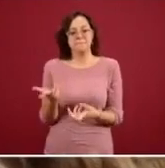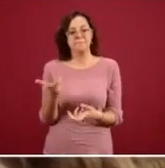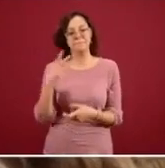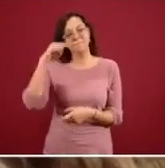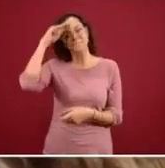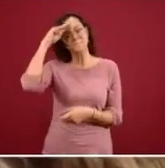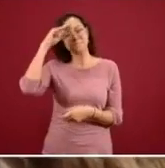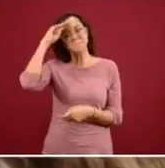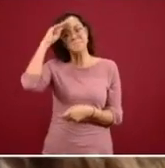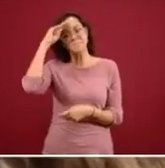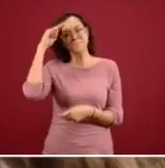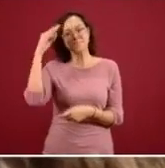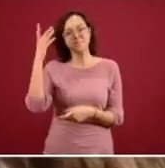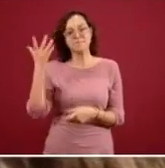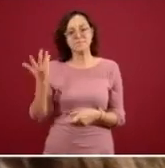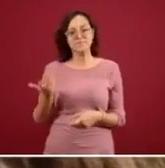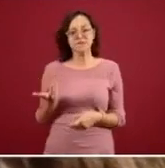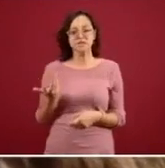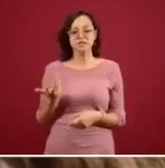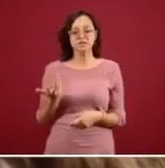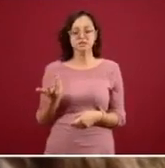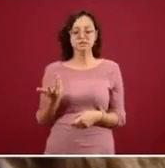idea de que